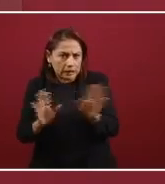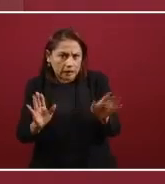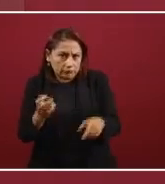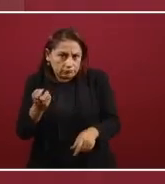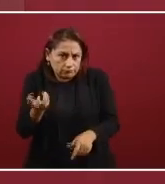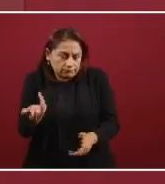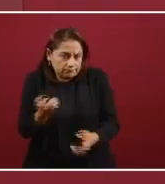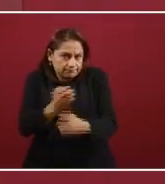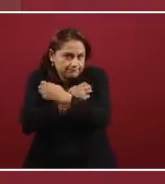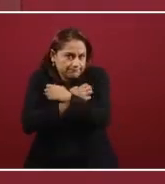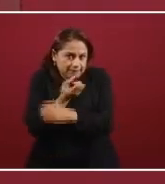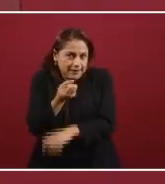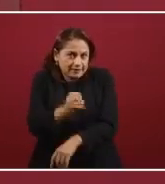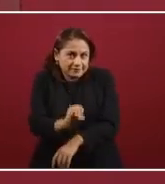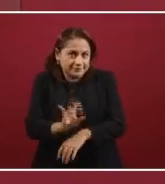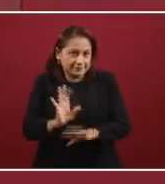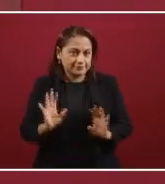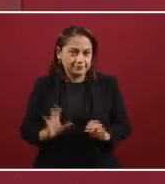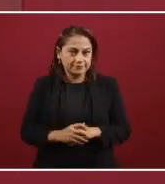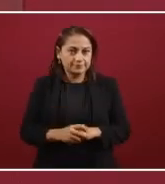correcto, o